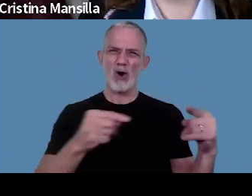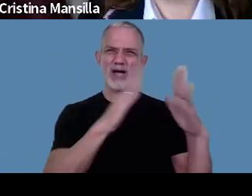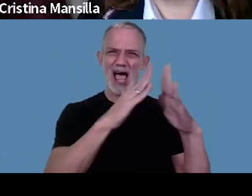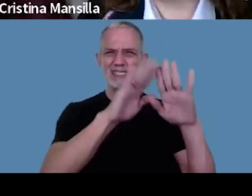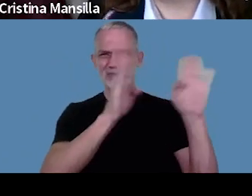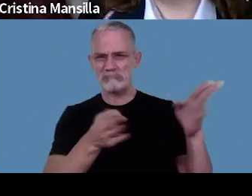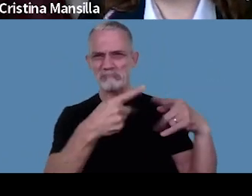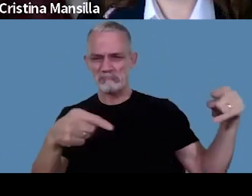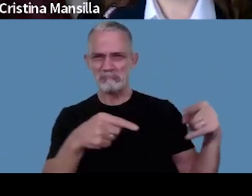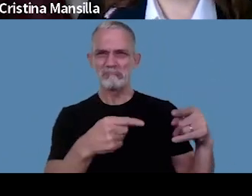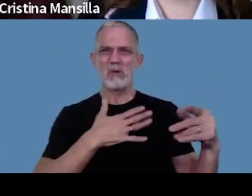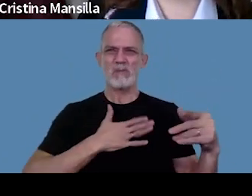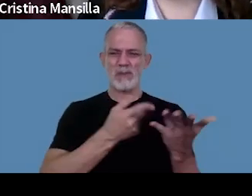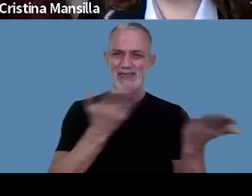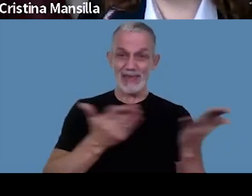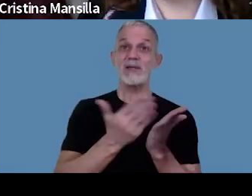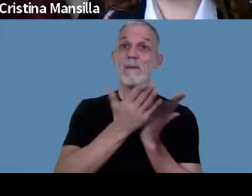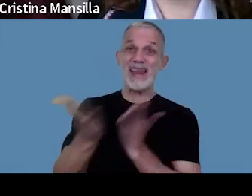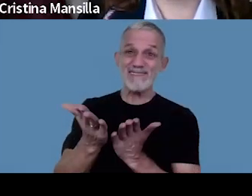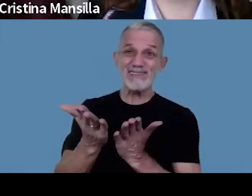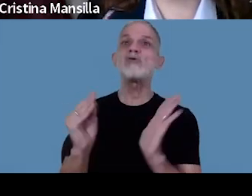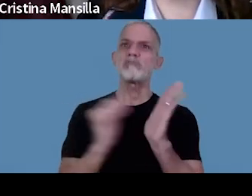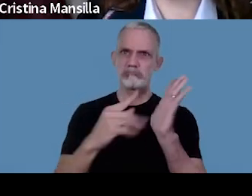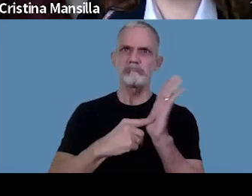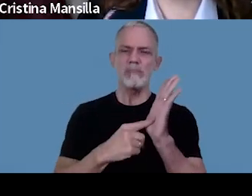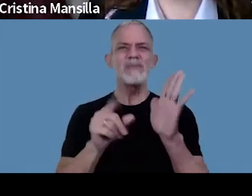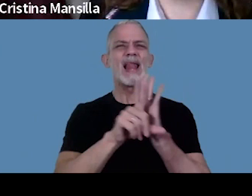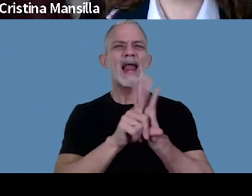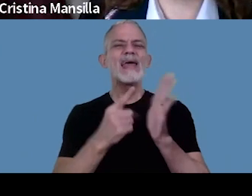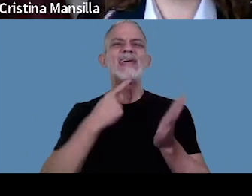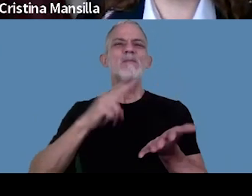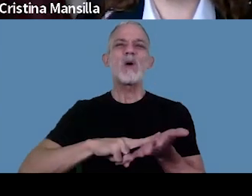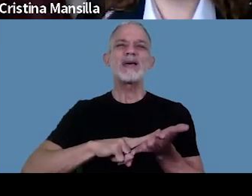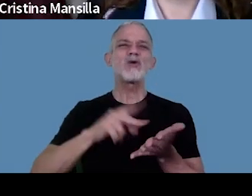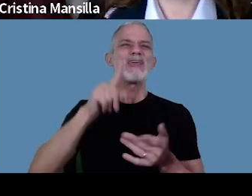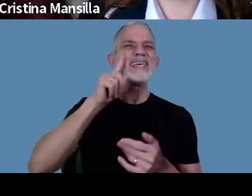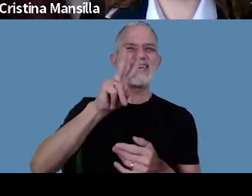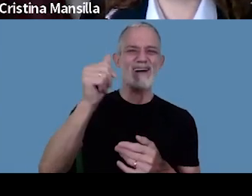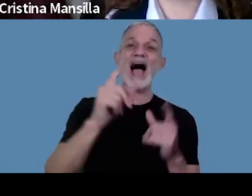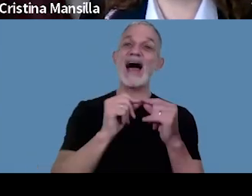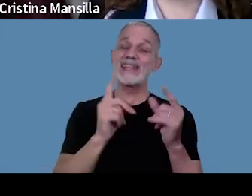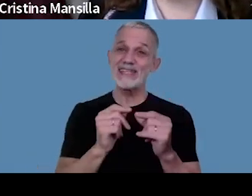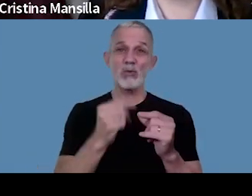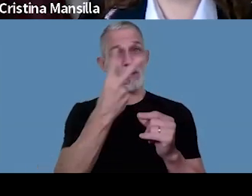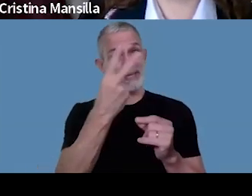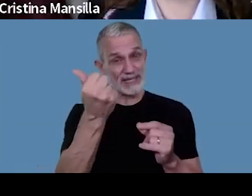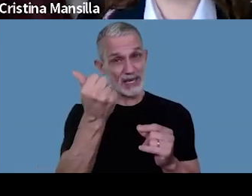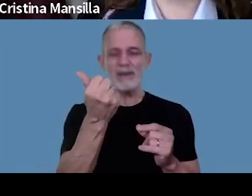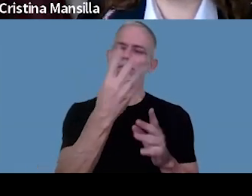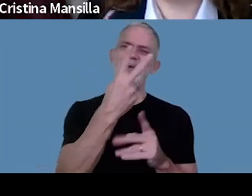ustedes que este beneficio está previsto en la Ley de Impuesto al Valor Agregado, los artículos